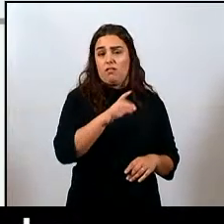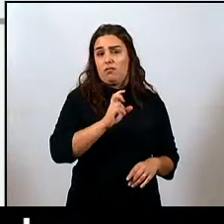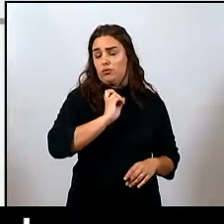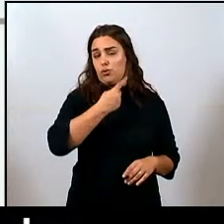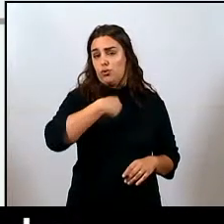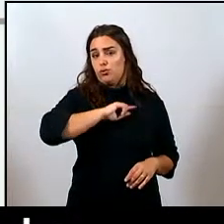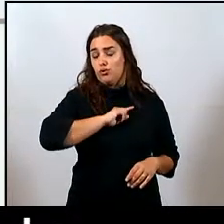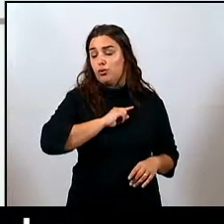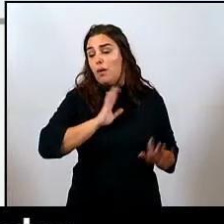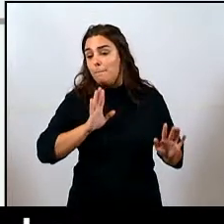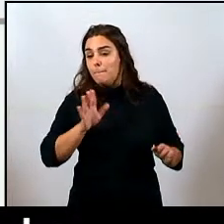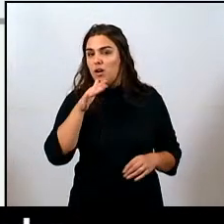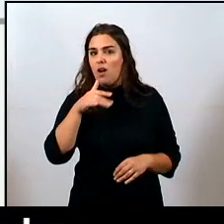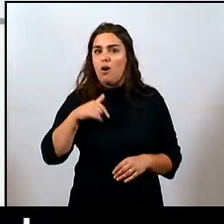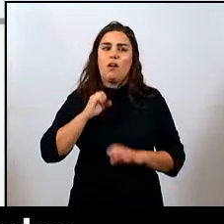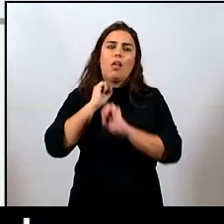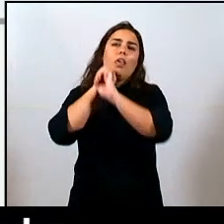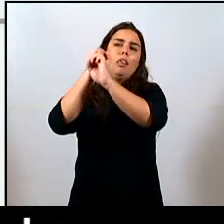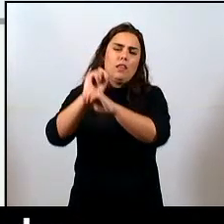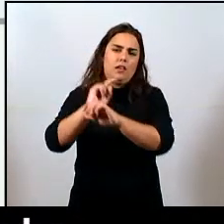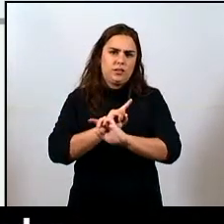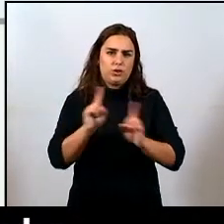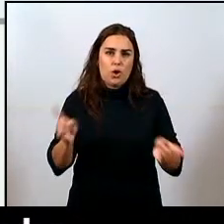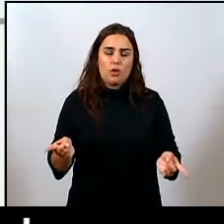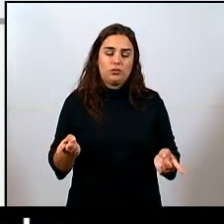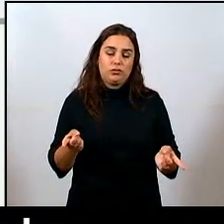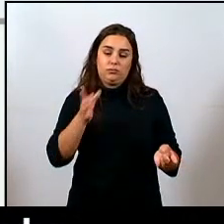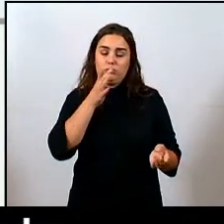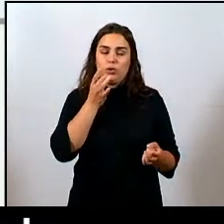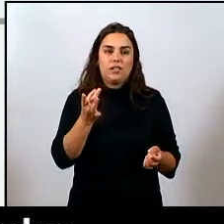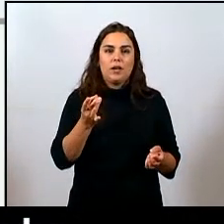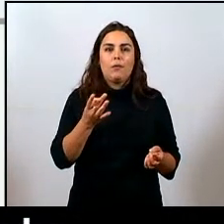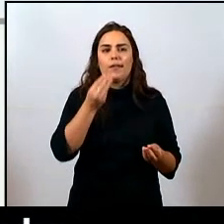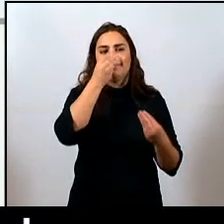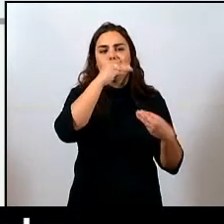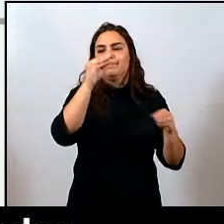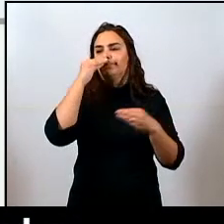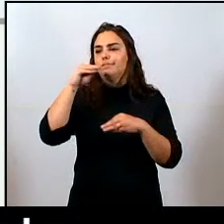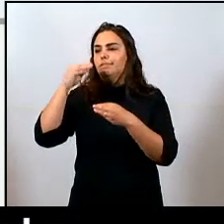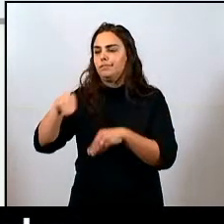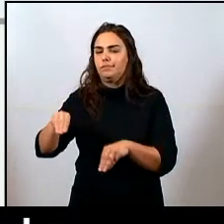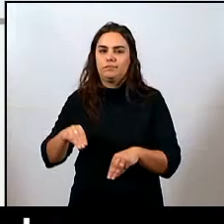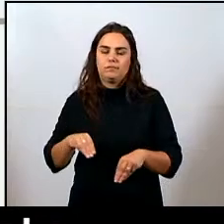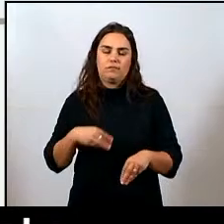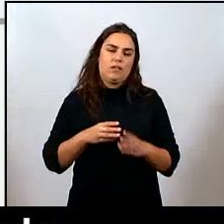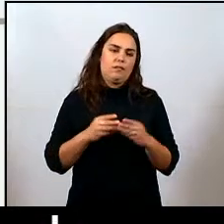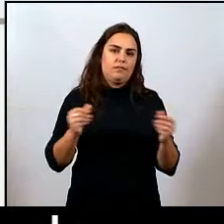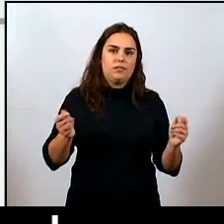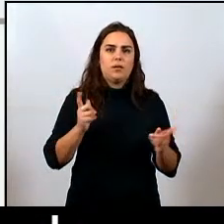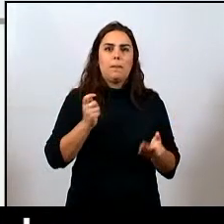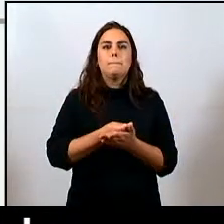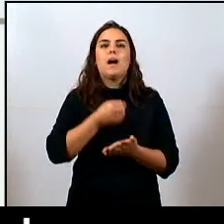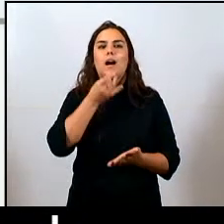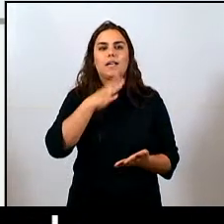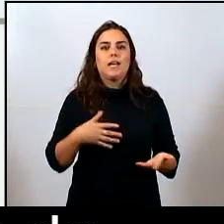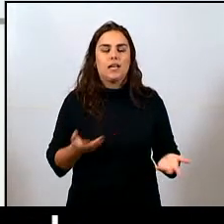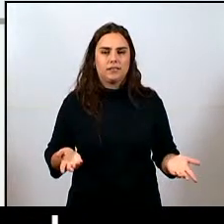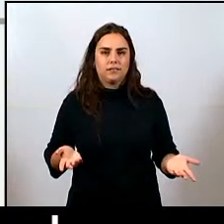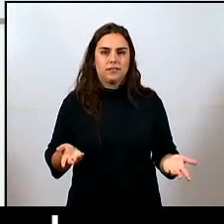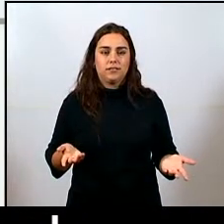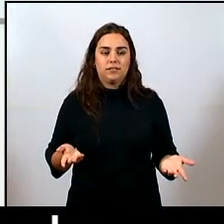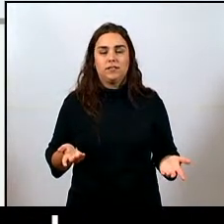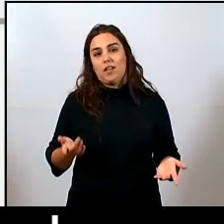pero no nos arrastren, que no nos arrastren a esto. Y esto de condonarnos las deudas unos a otros es como si esto se evaporara. ¿Y quién las paga? Nada, ahora yo te doy